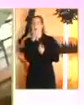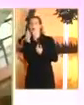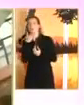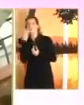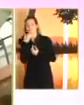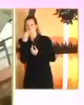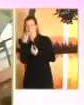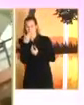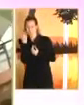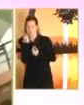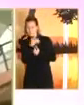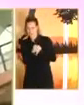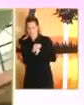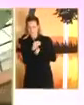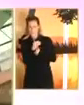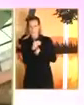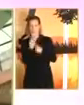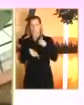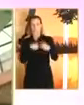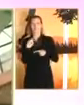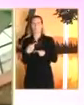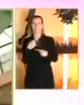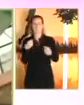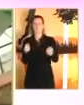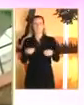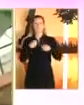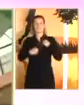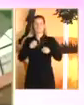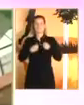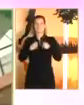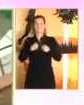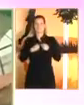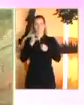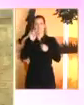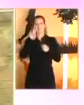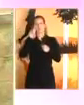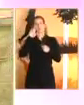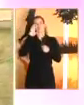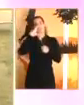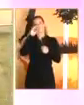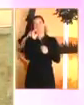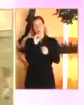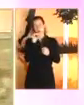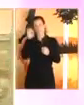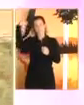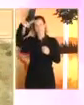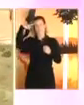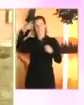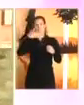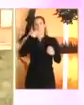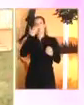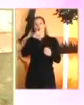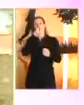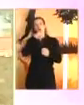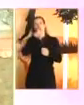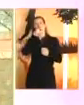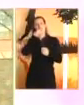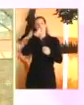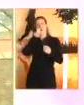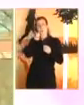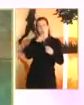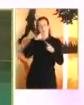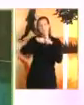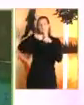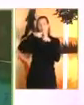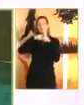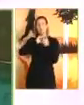sería. Y luego el baño turco, que es calor húmedo. Duchas aromáticas tenemos también, bitérmicas.